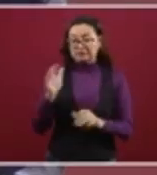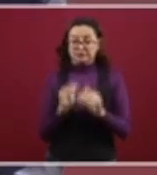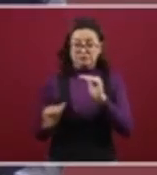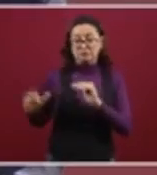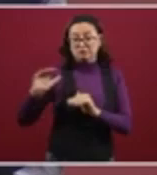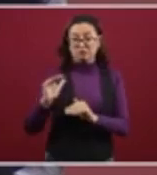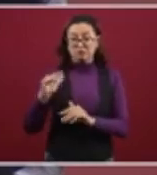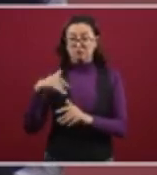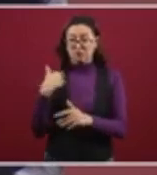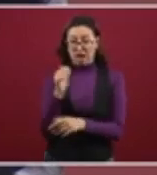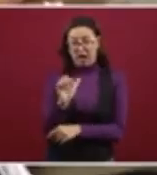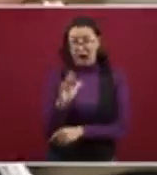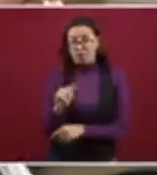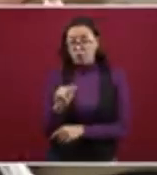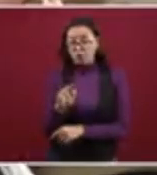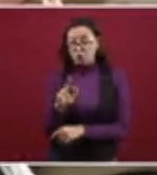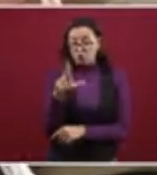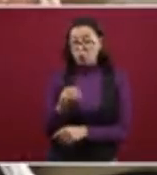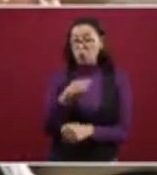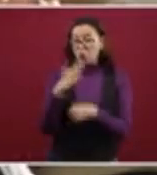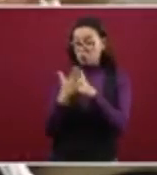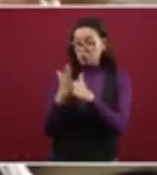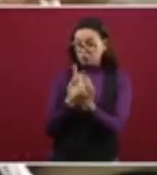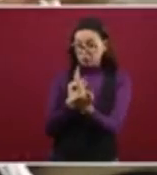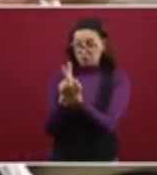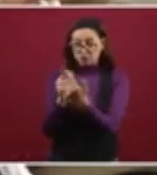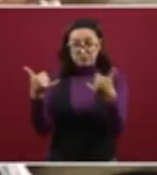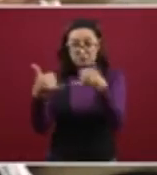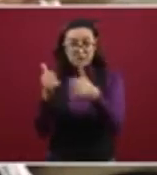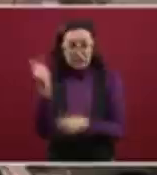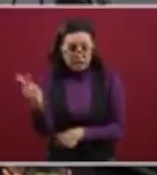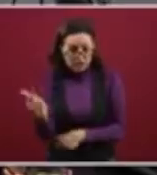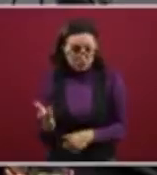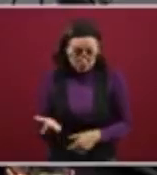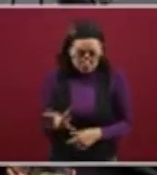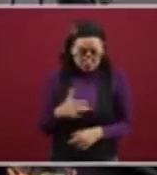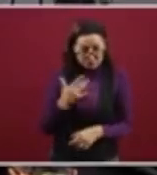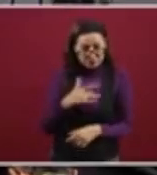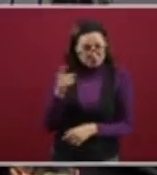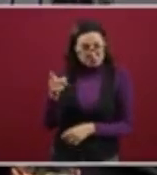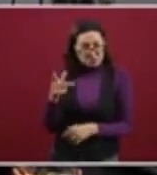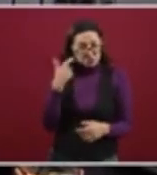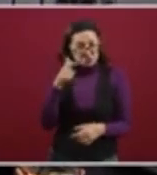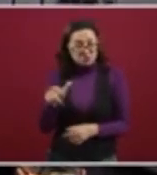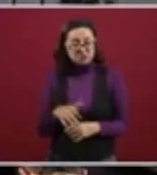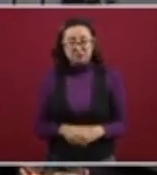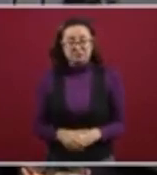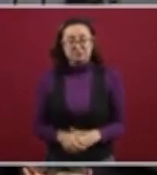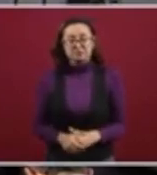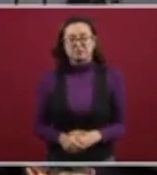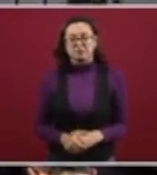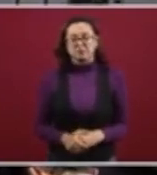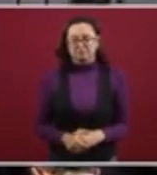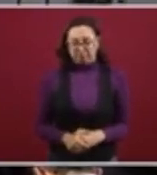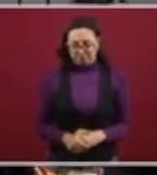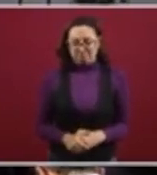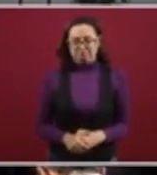¿piensa reunirse con él o llamarle? No, eso fue un comentario que